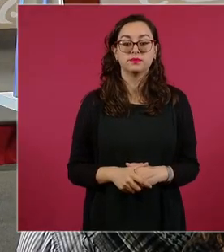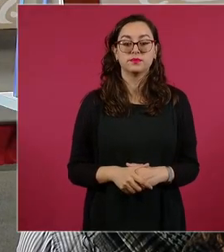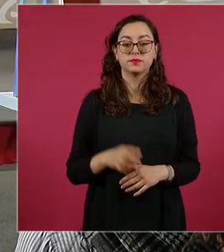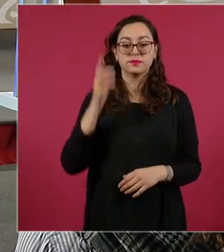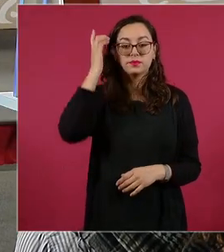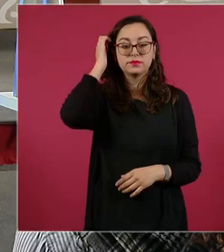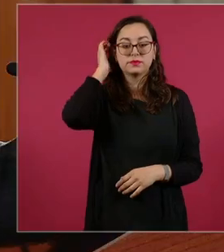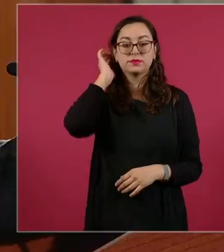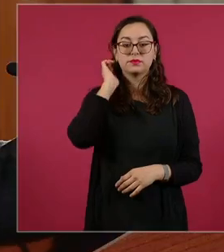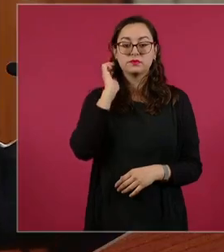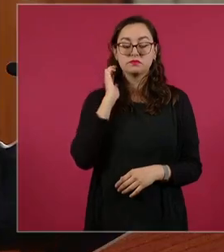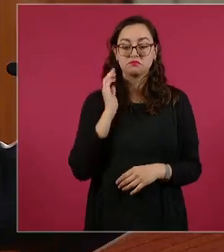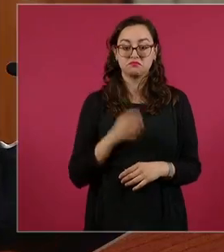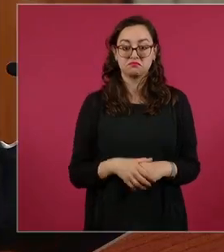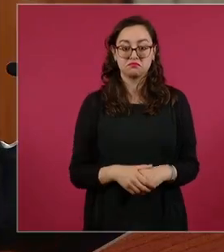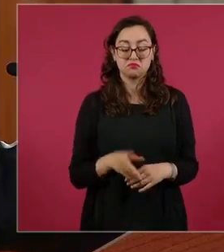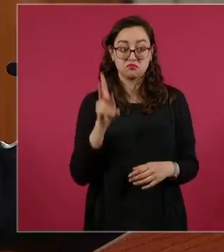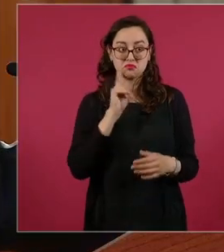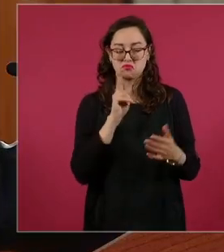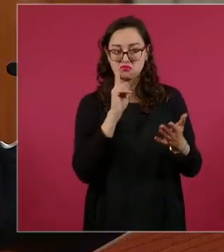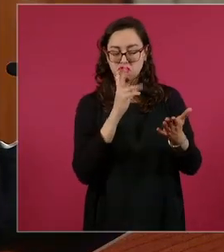Si no tienes pruebas